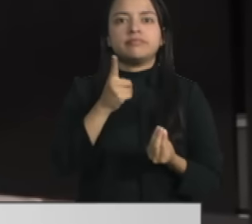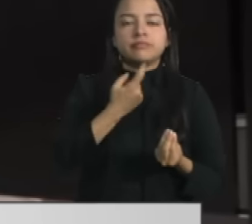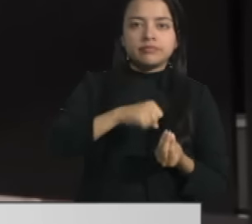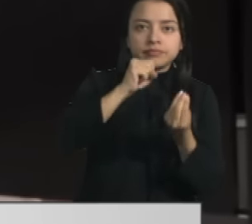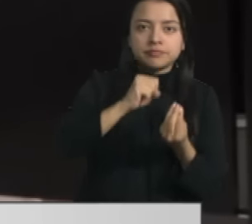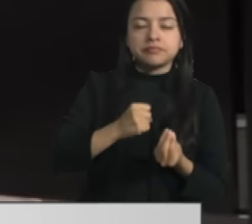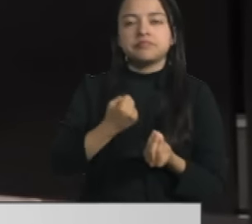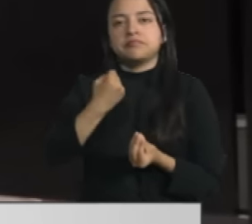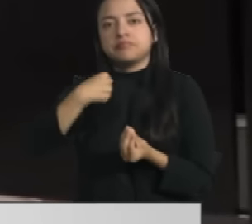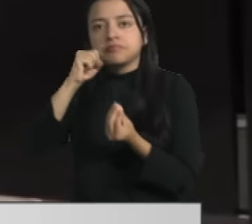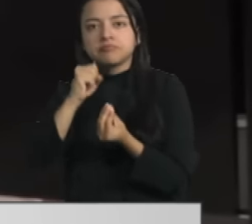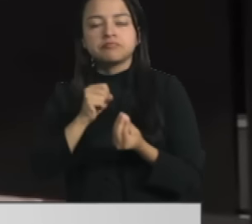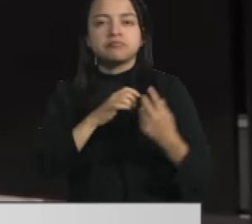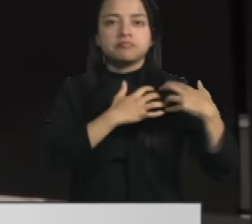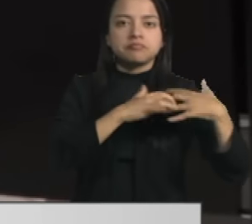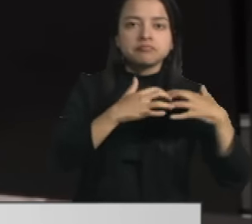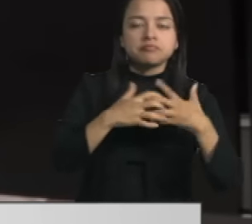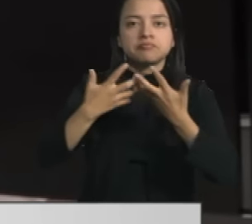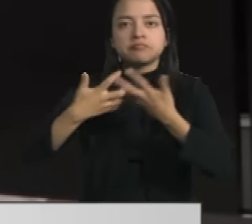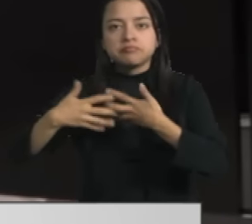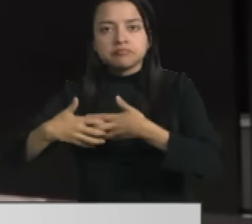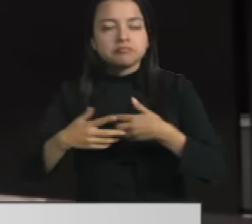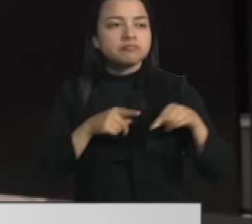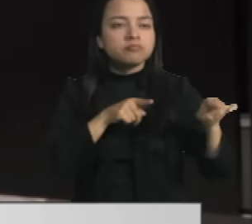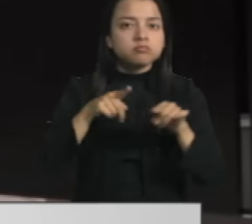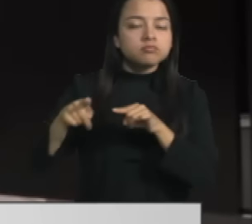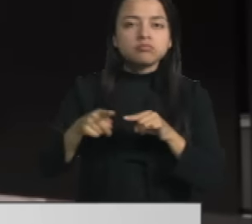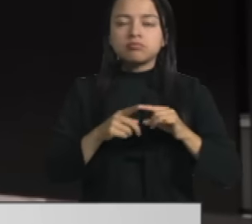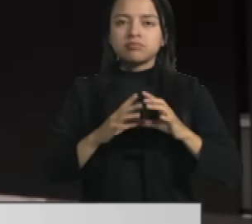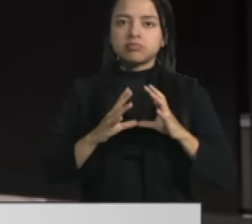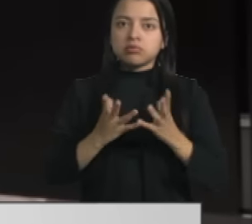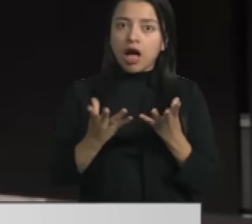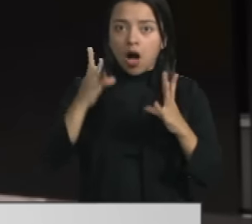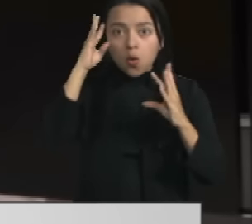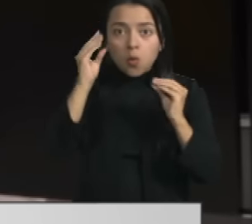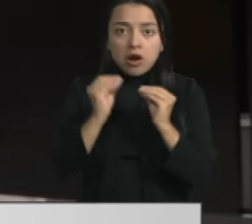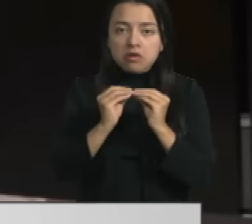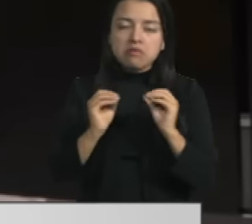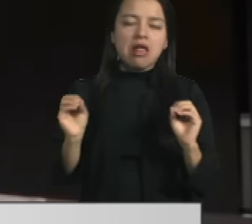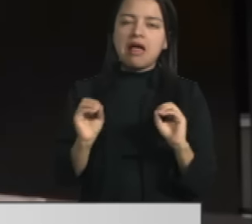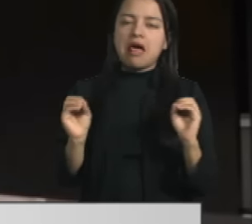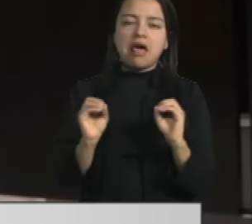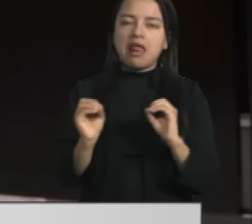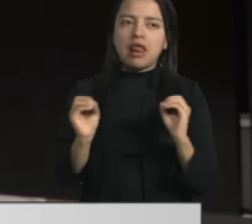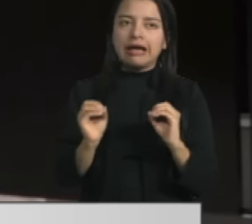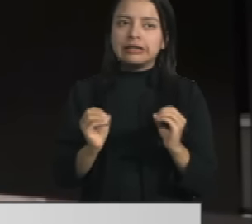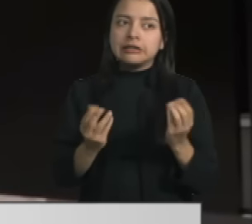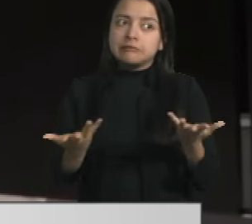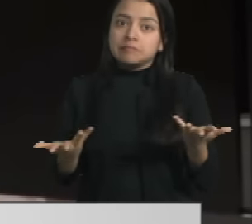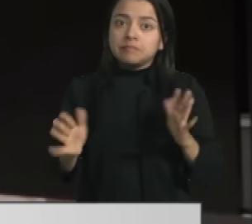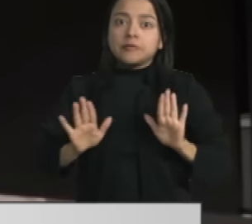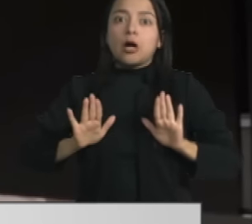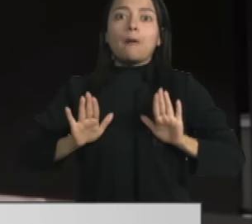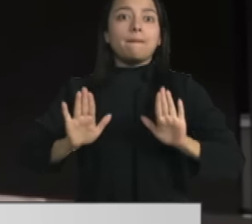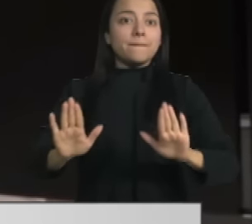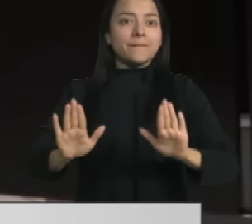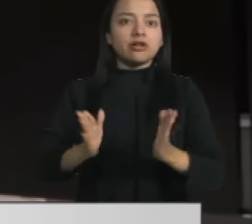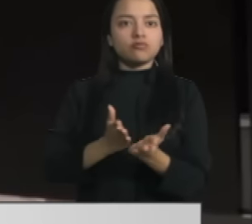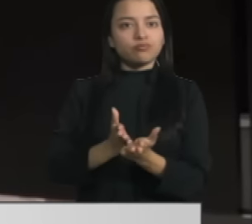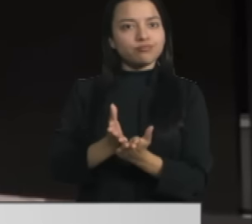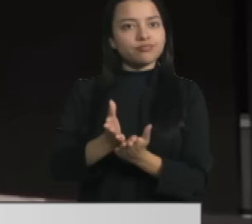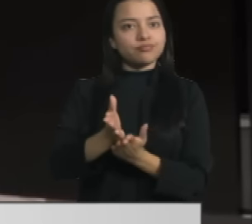de transportadores, quienes aseguran que hasta el momento no hay un acuerdo entre gobierno y entre transportadores, por ende, el paro